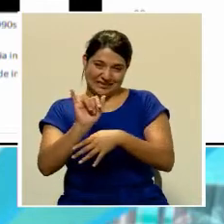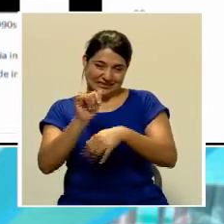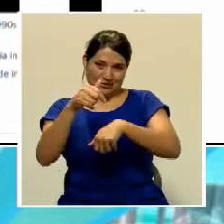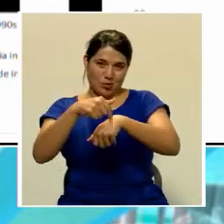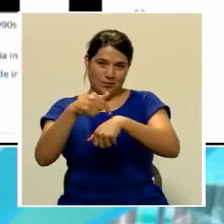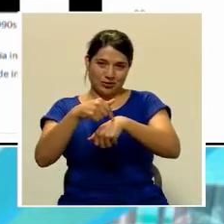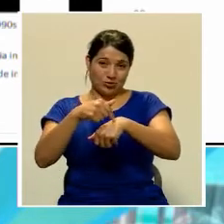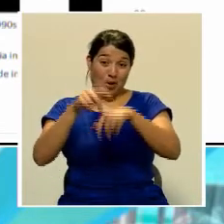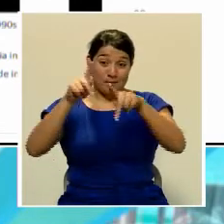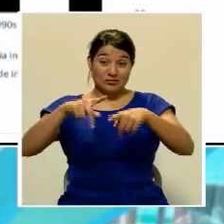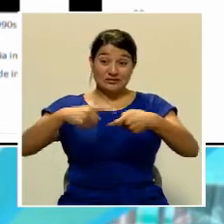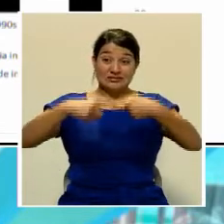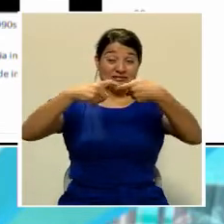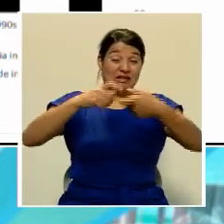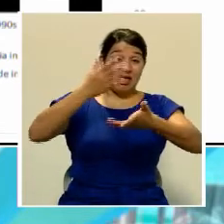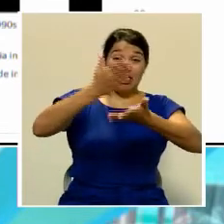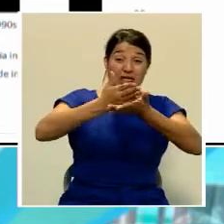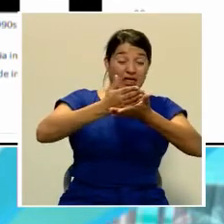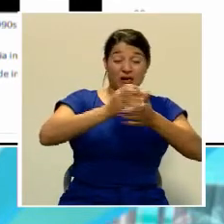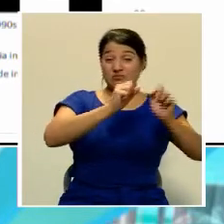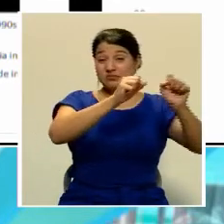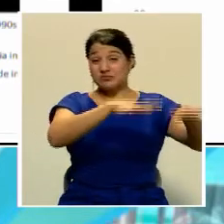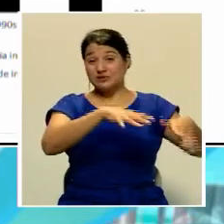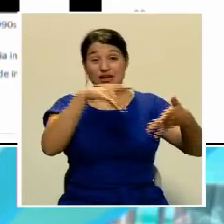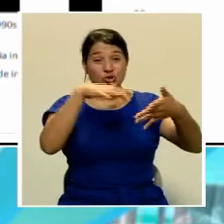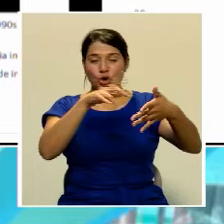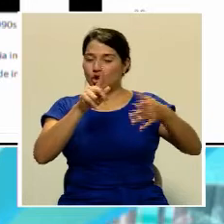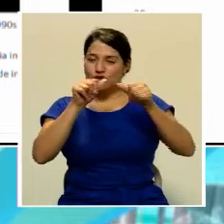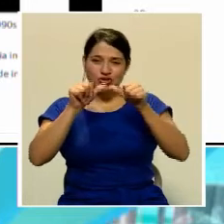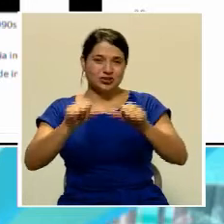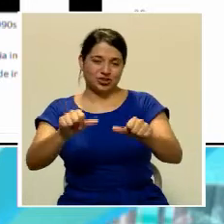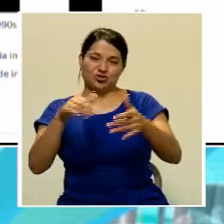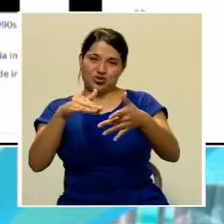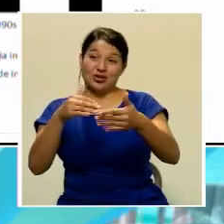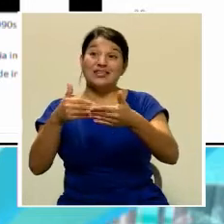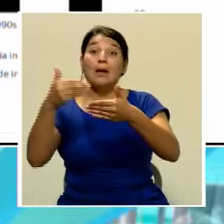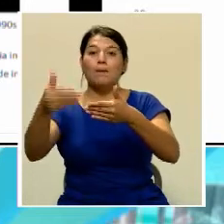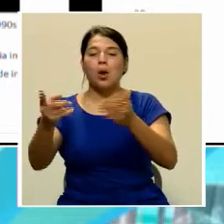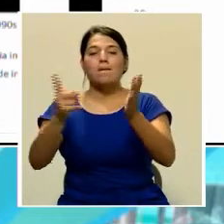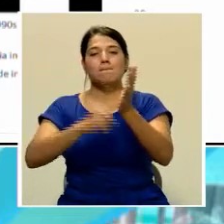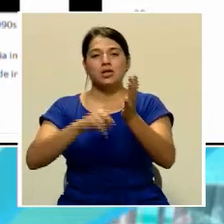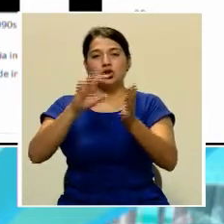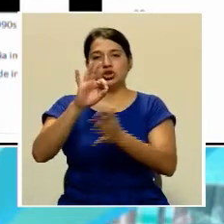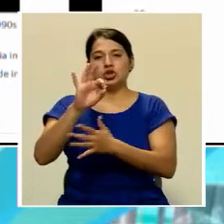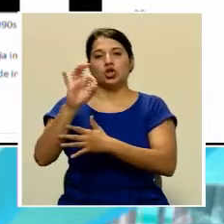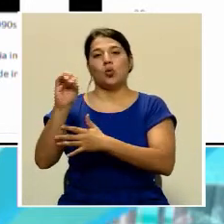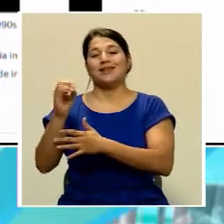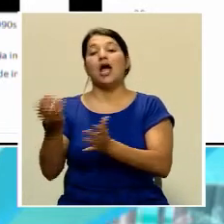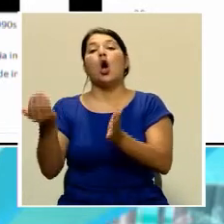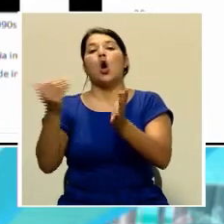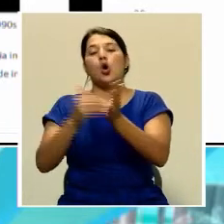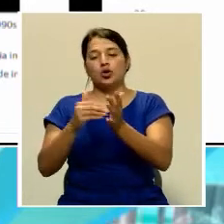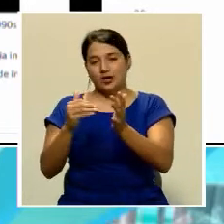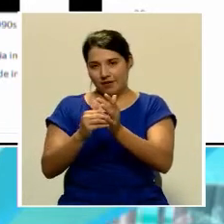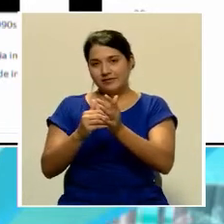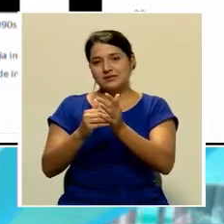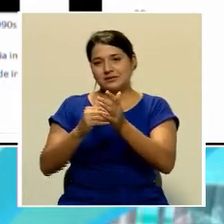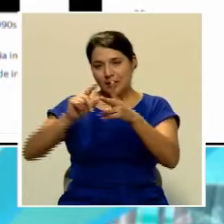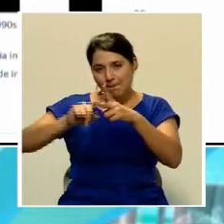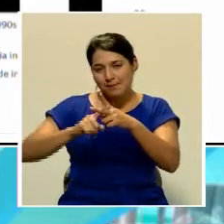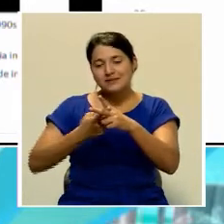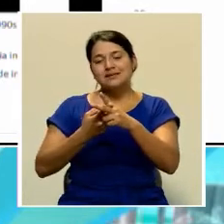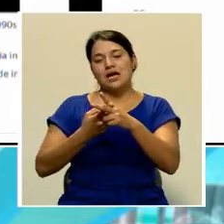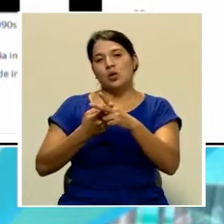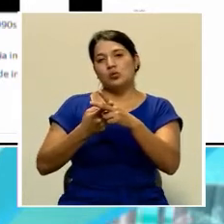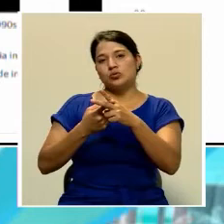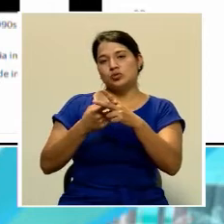vemos esa línea que bajó ahí. Después se logró recuperar en los 90 y así, pero esa brecha o ese impasse